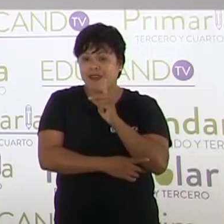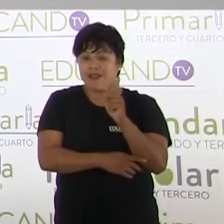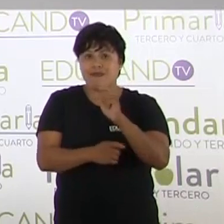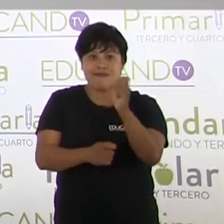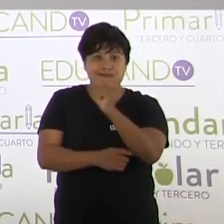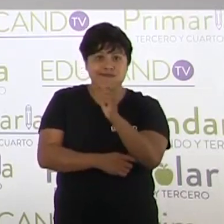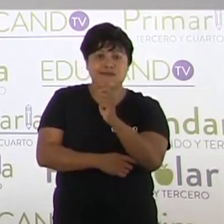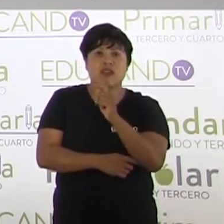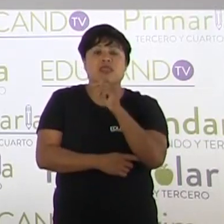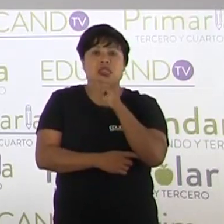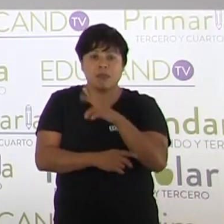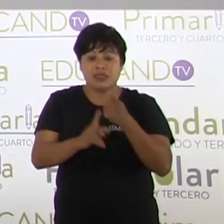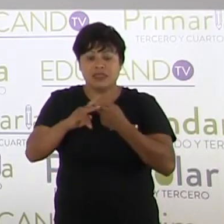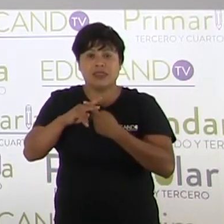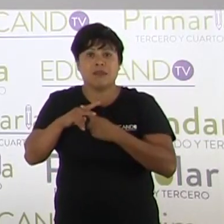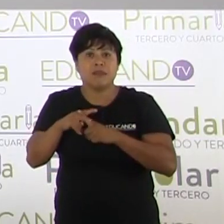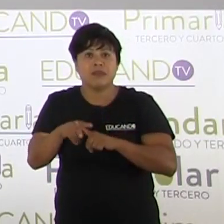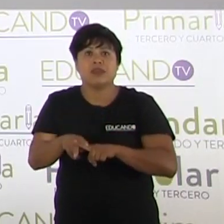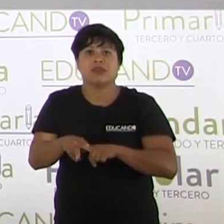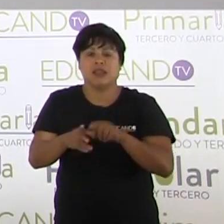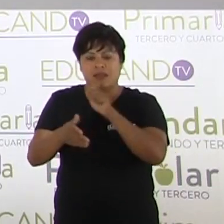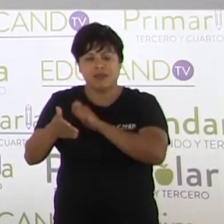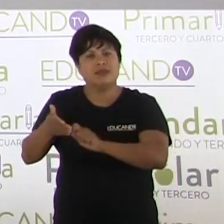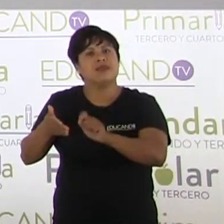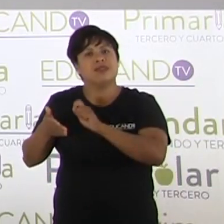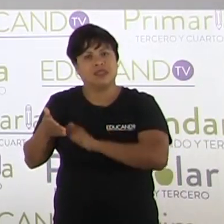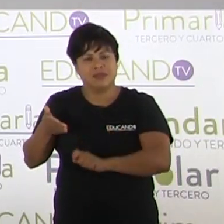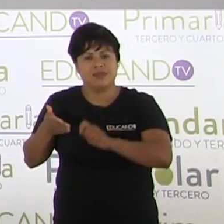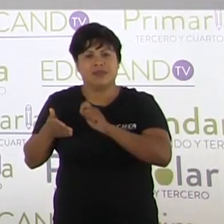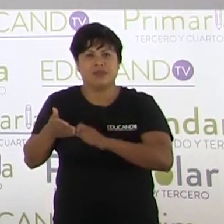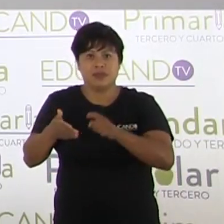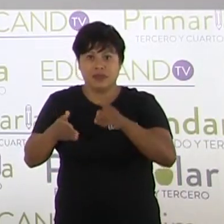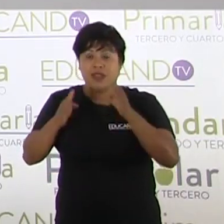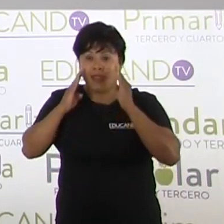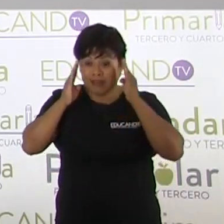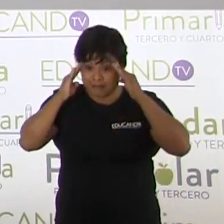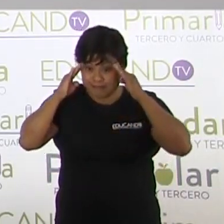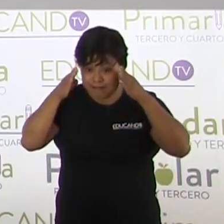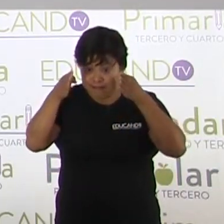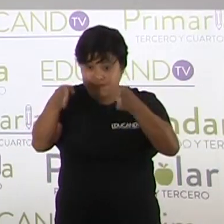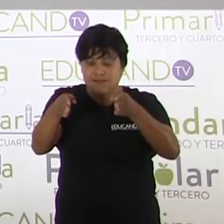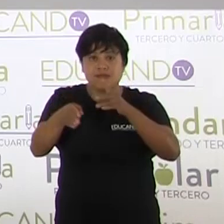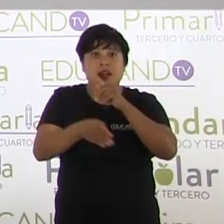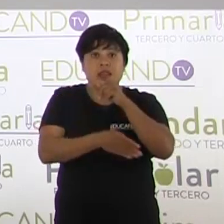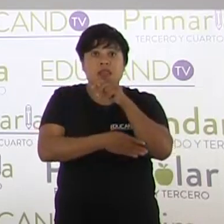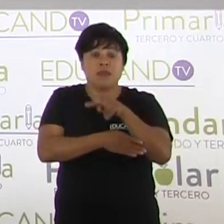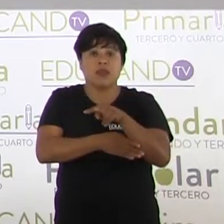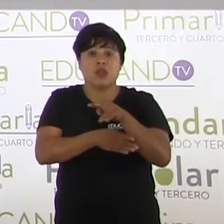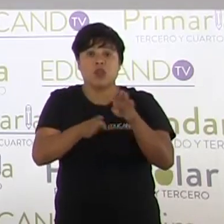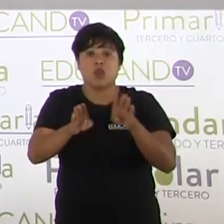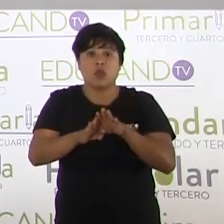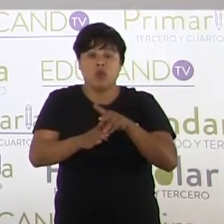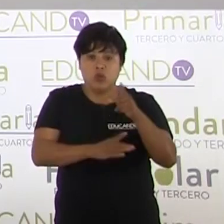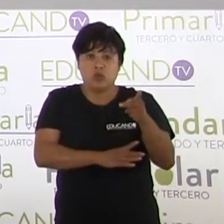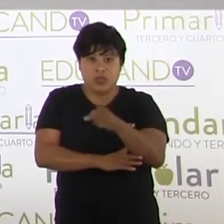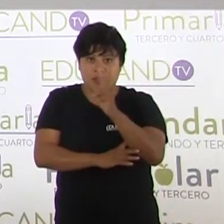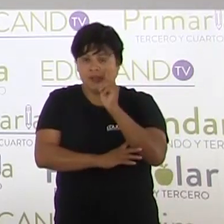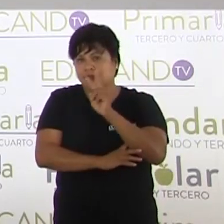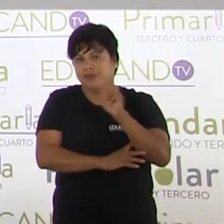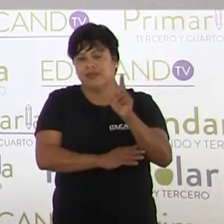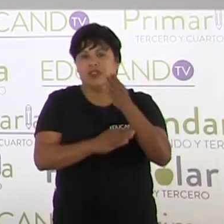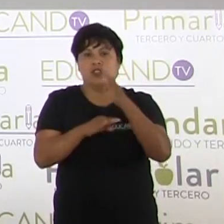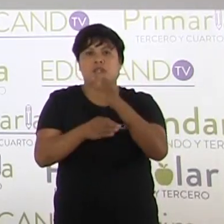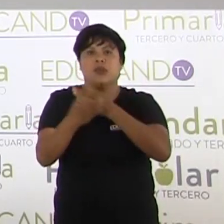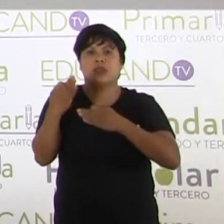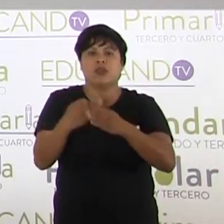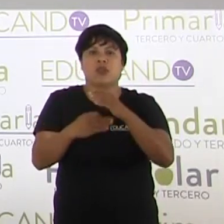pues también se empieza a escribir. Está centrado también, como ustedes notarán, sobre